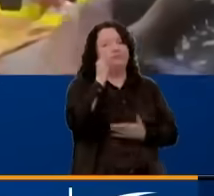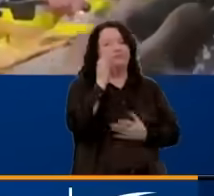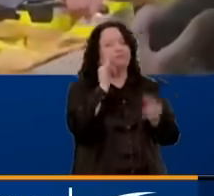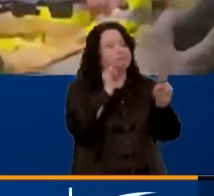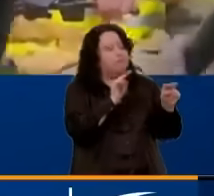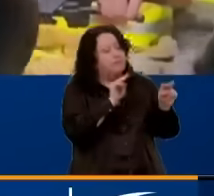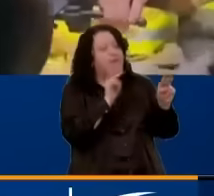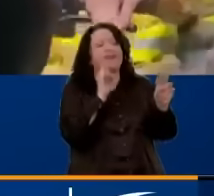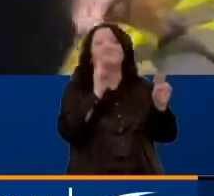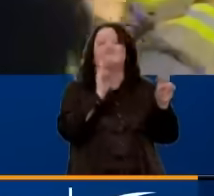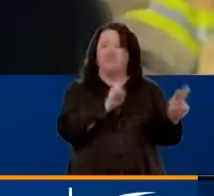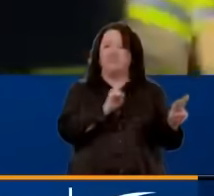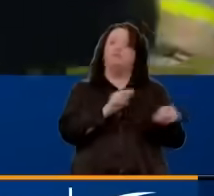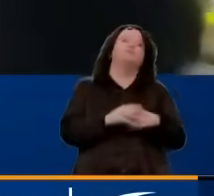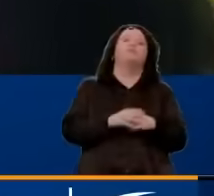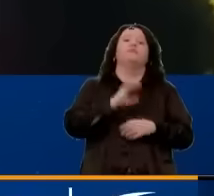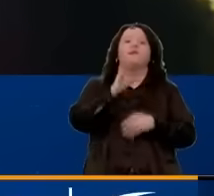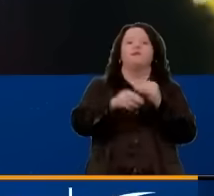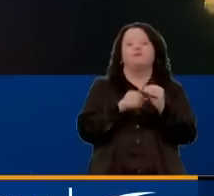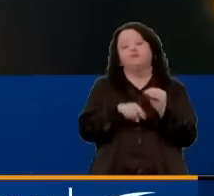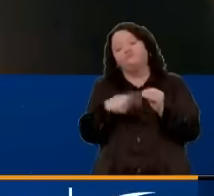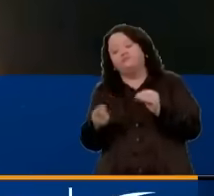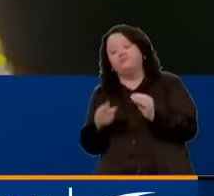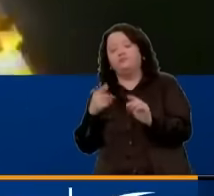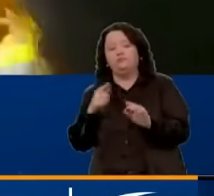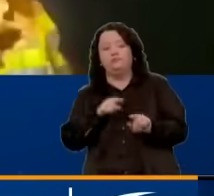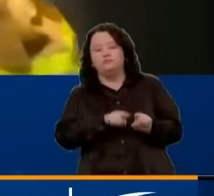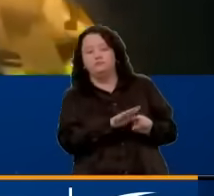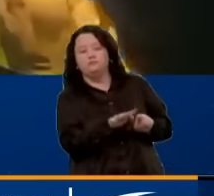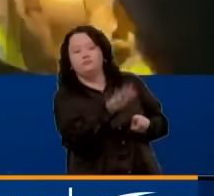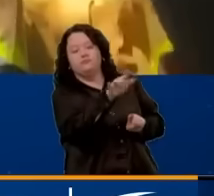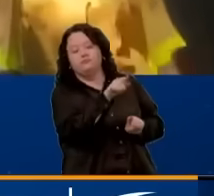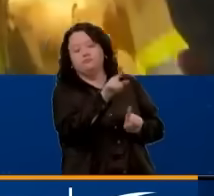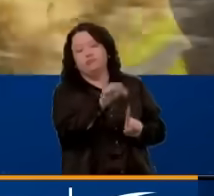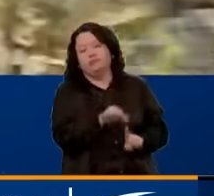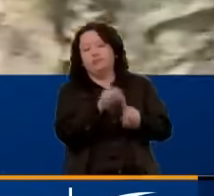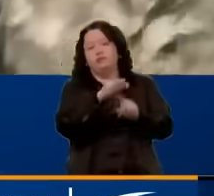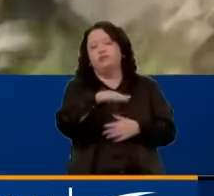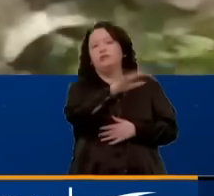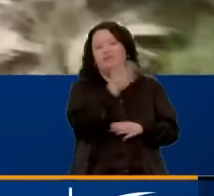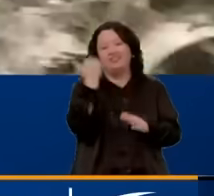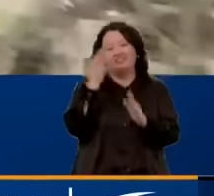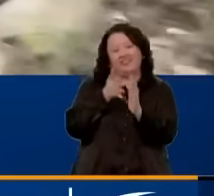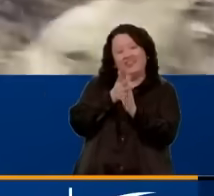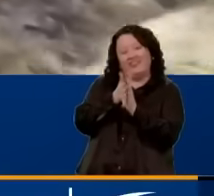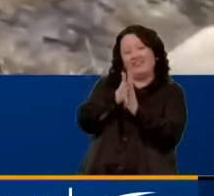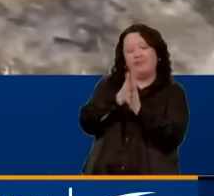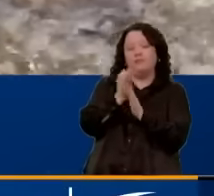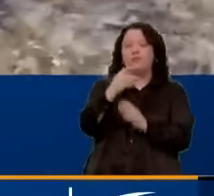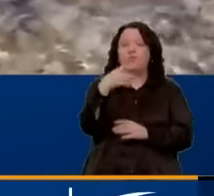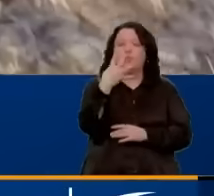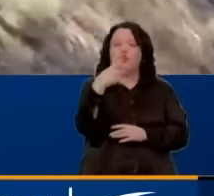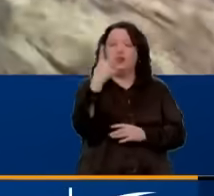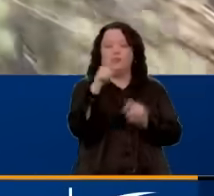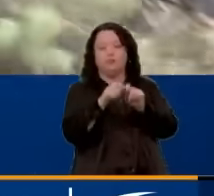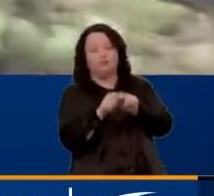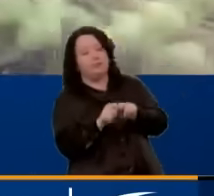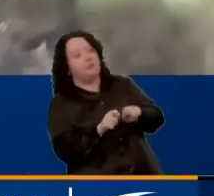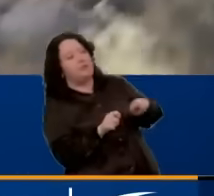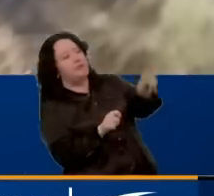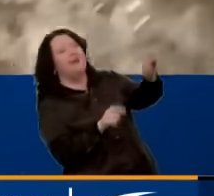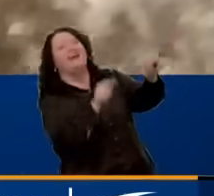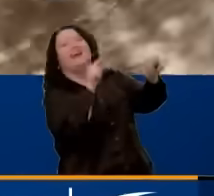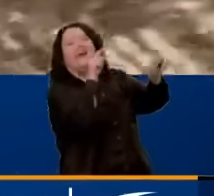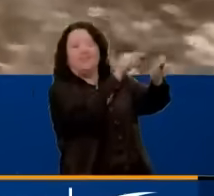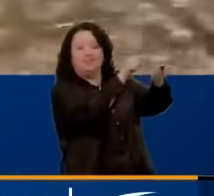estos hechos. También llegamos a otro punto muy especial, justamente como les comentaba, a 4 kilómetros arriba.